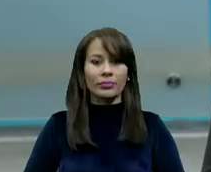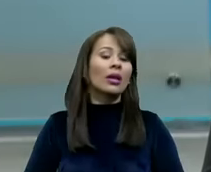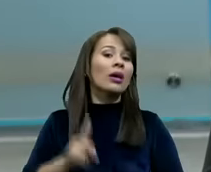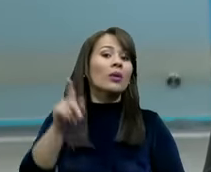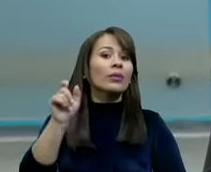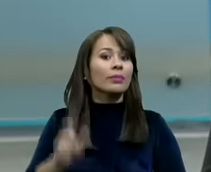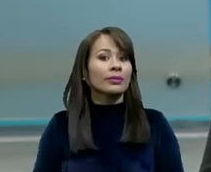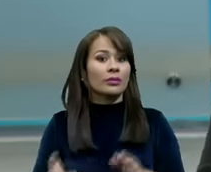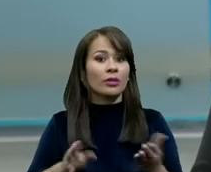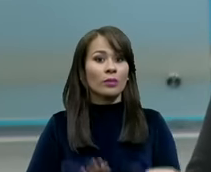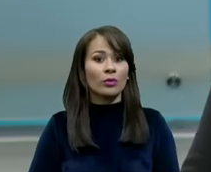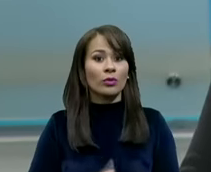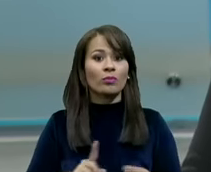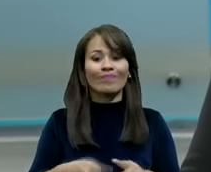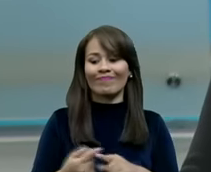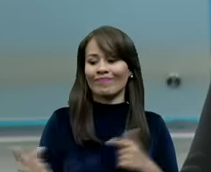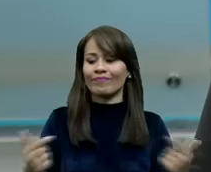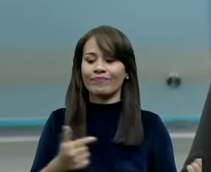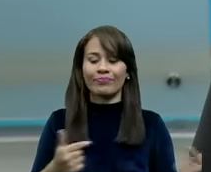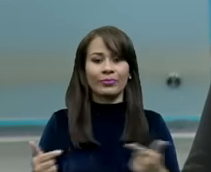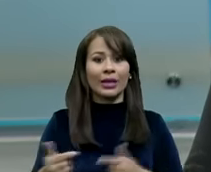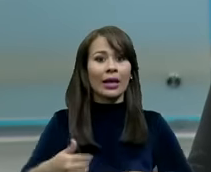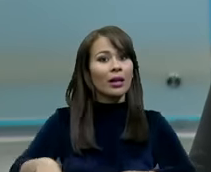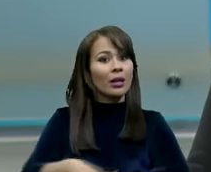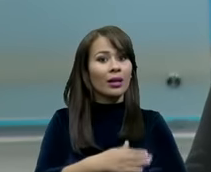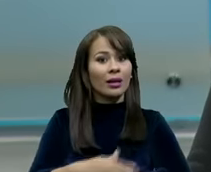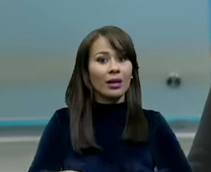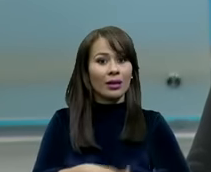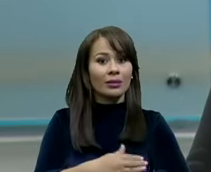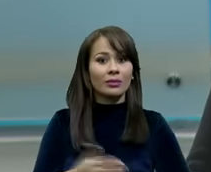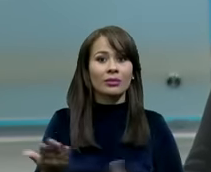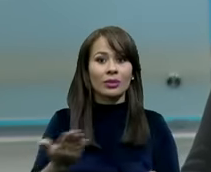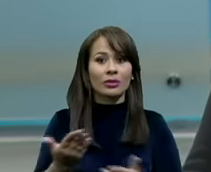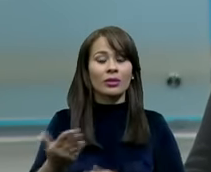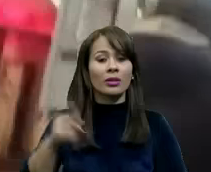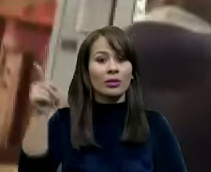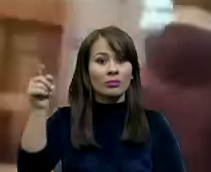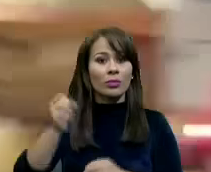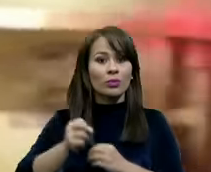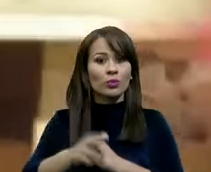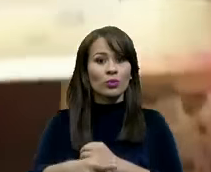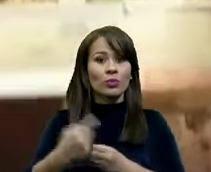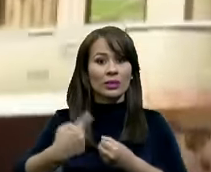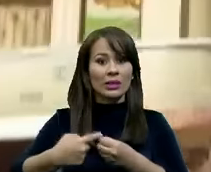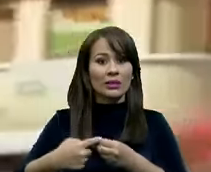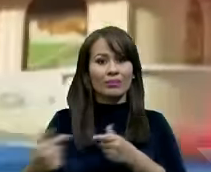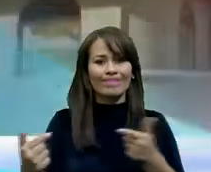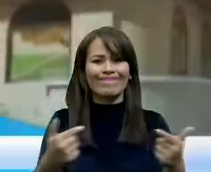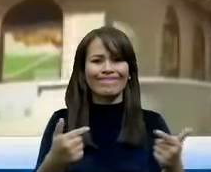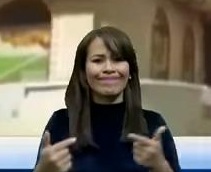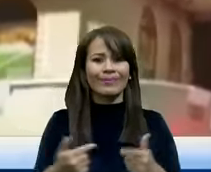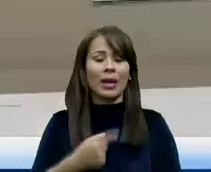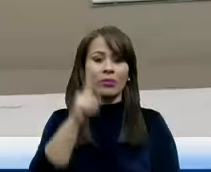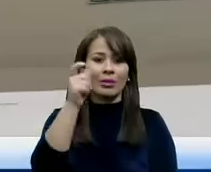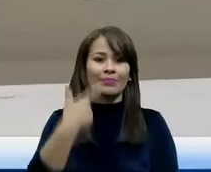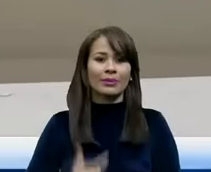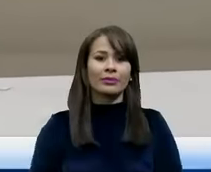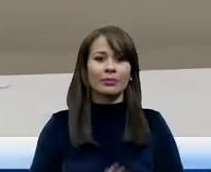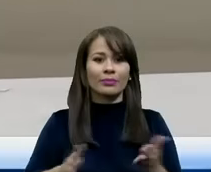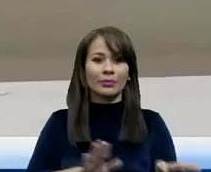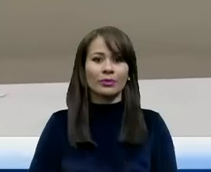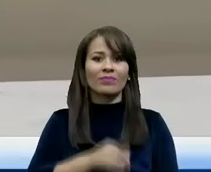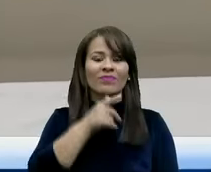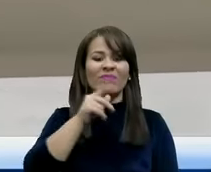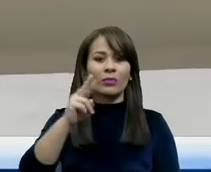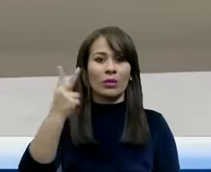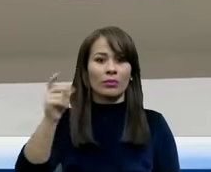Una persona murió durante una riña callejera registrada en el sector de Solanda, en el sur de Quito. Según testigos, el hombre fue